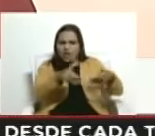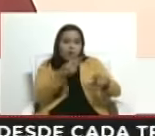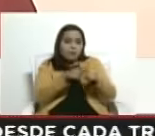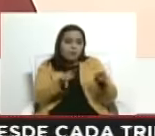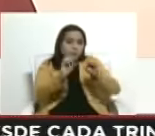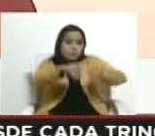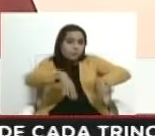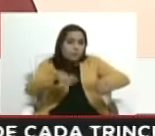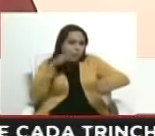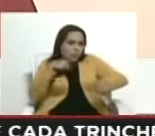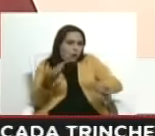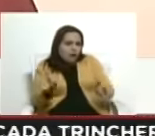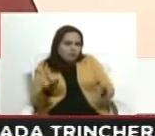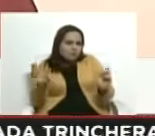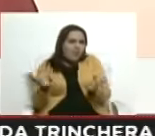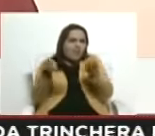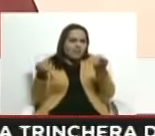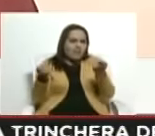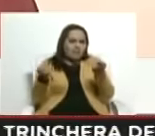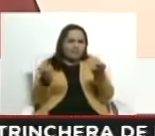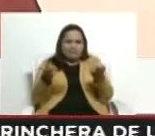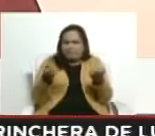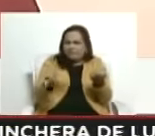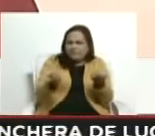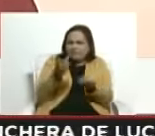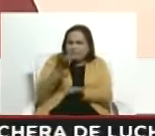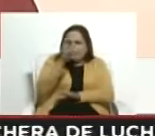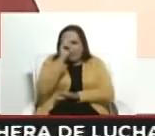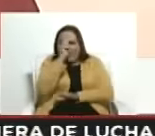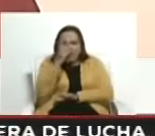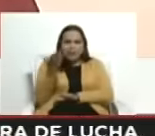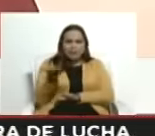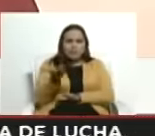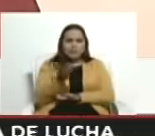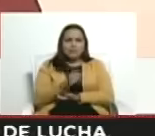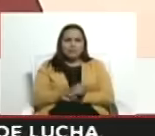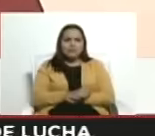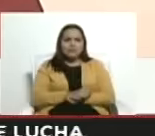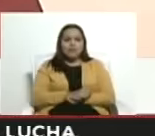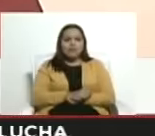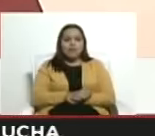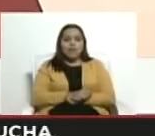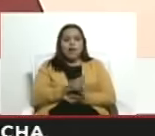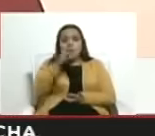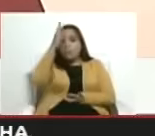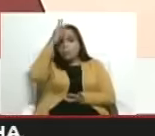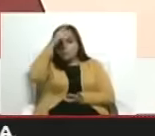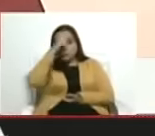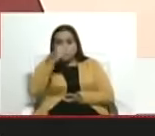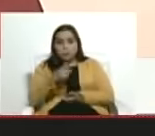salva. Son las contradicciones de ellos. Ahora, Manuel Rosales